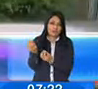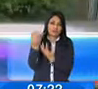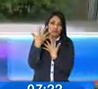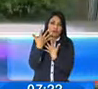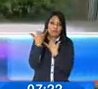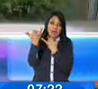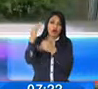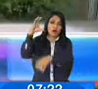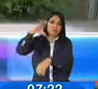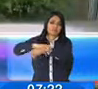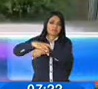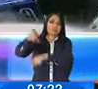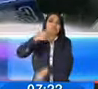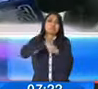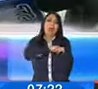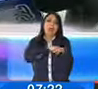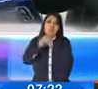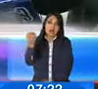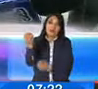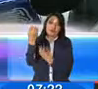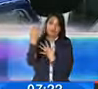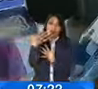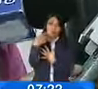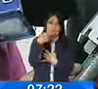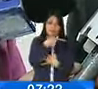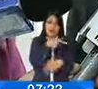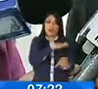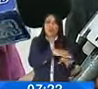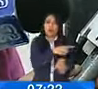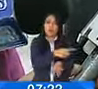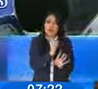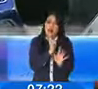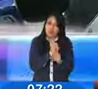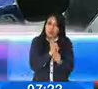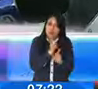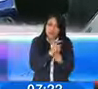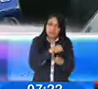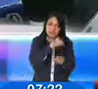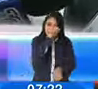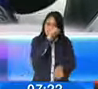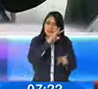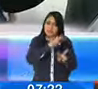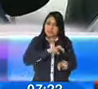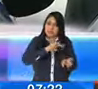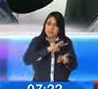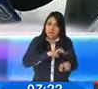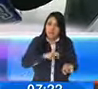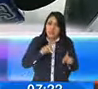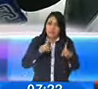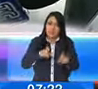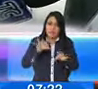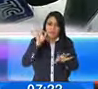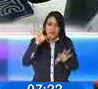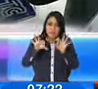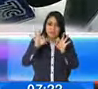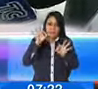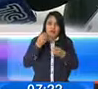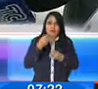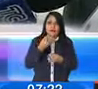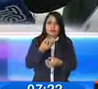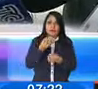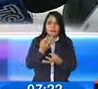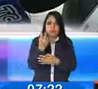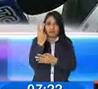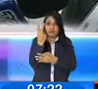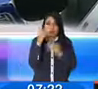detenido actualmente en España. Tenemos que seguir desclasificando y organizando toda la información que en dos